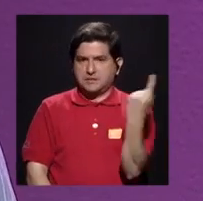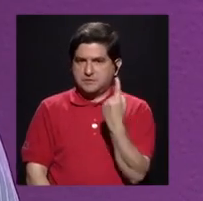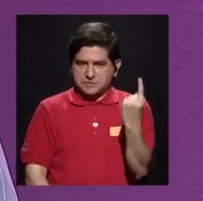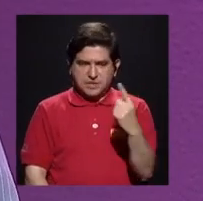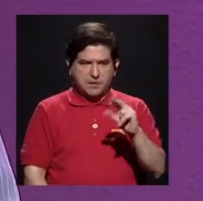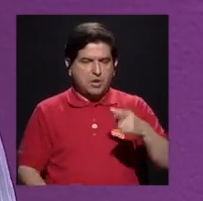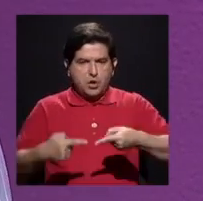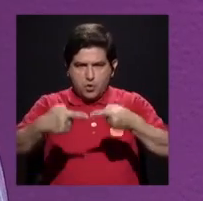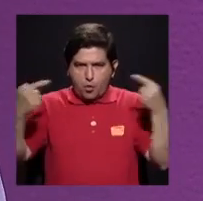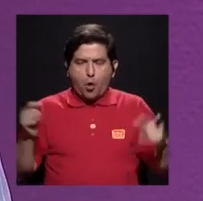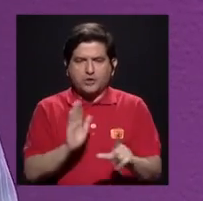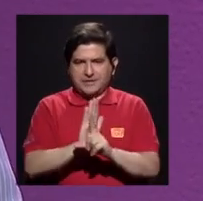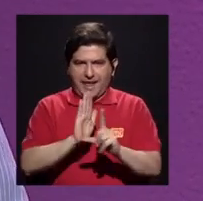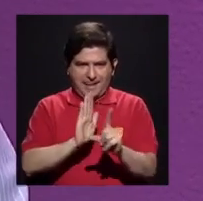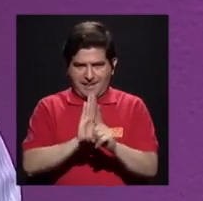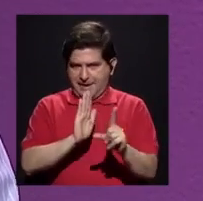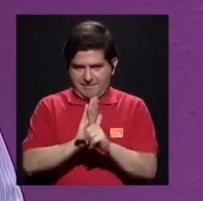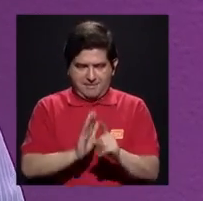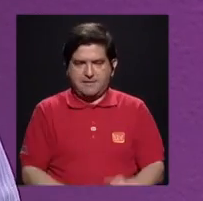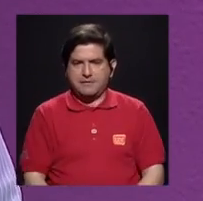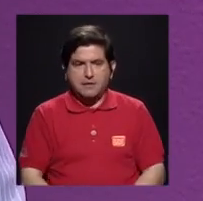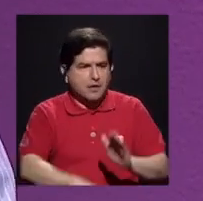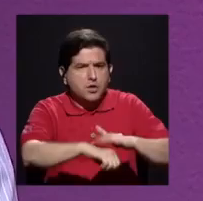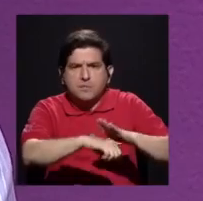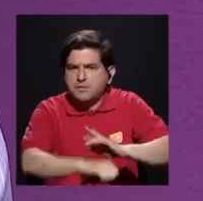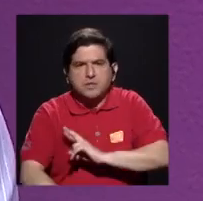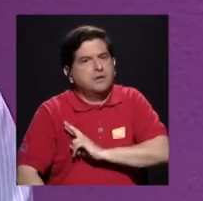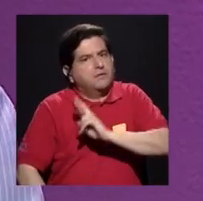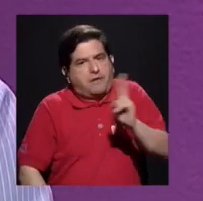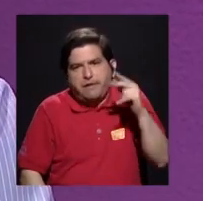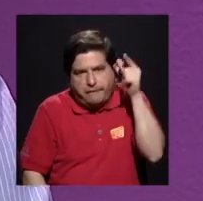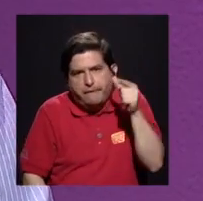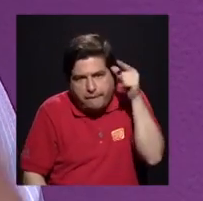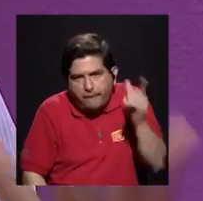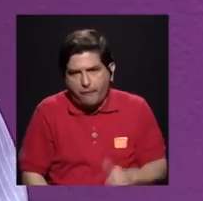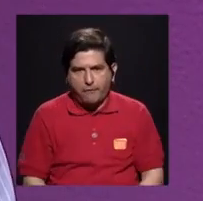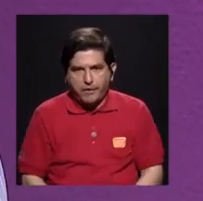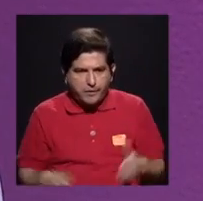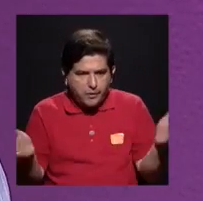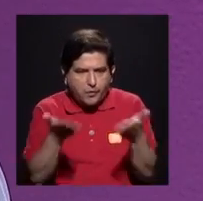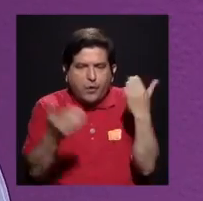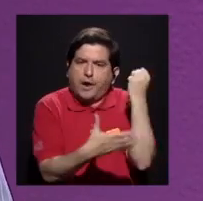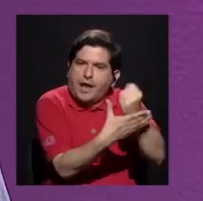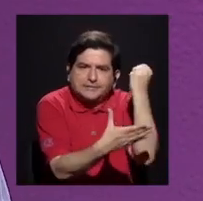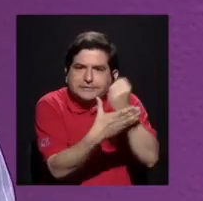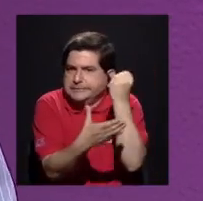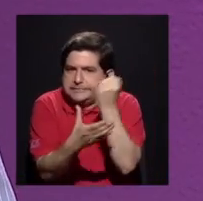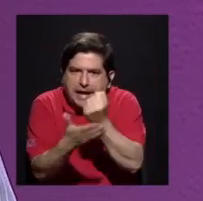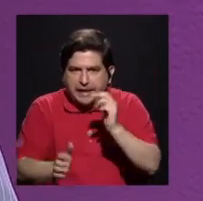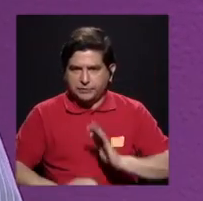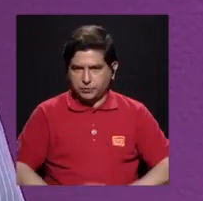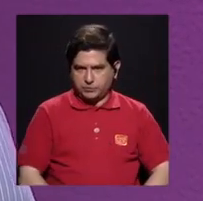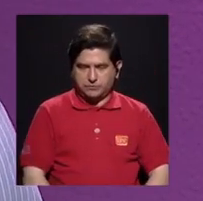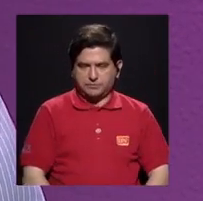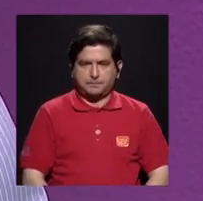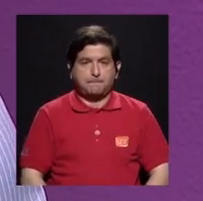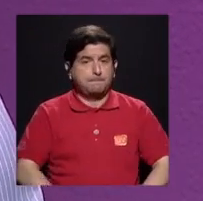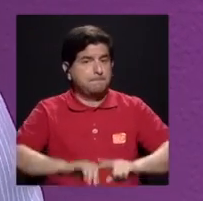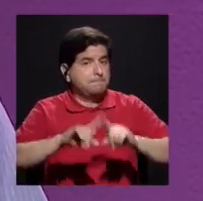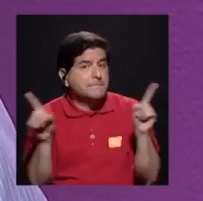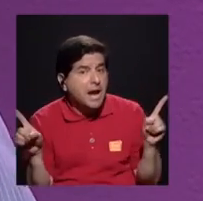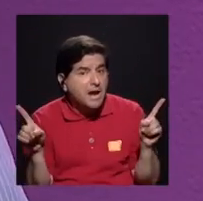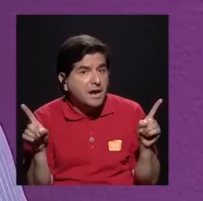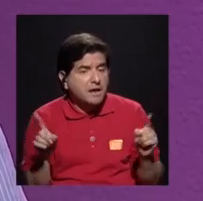vaya contra las leyes verdad no vamos a permitir una reunión porque promueve asesinato verdad por ejemplo después pero